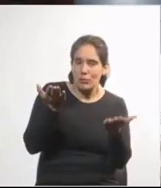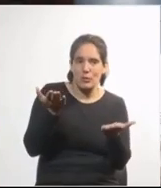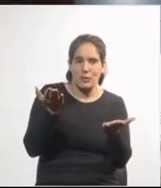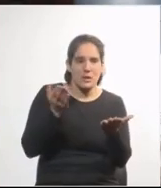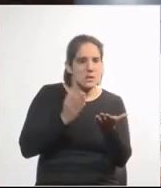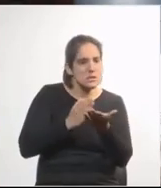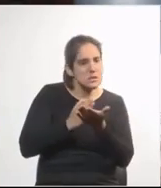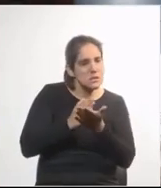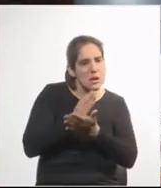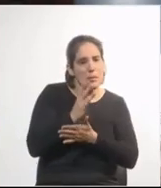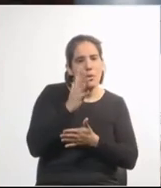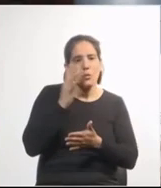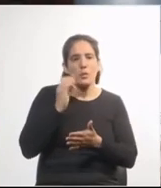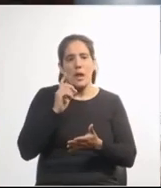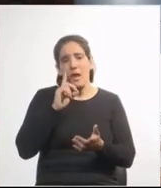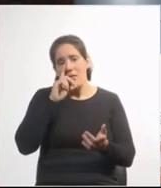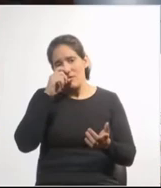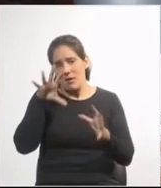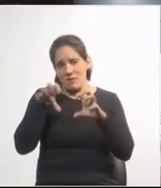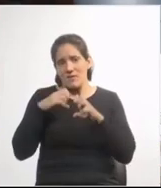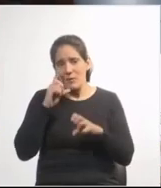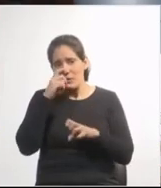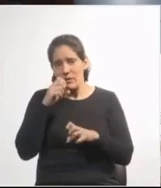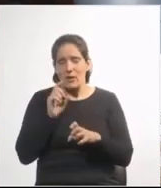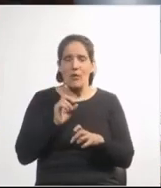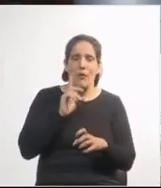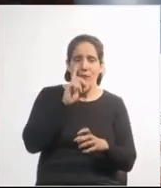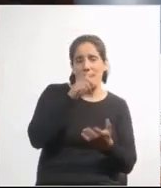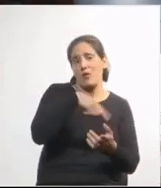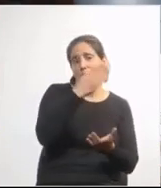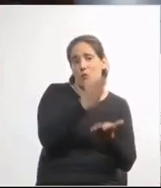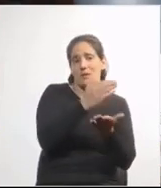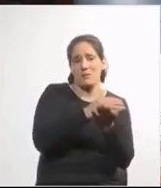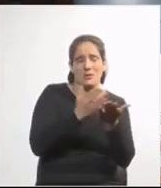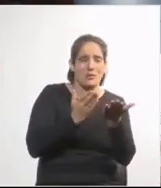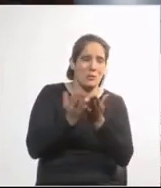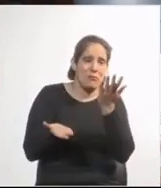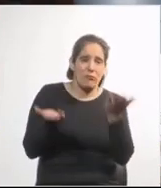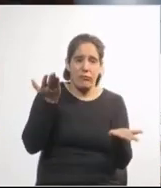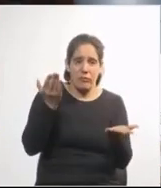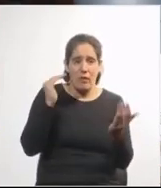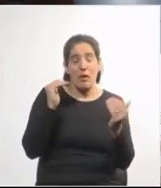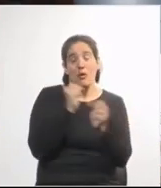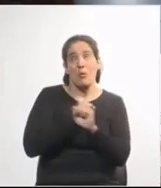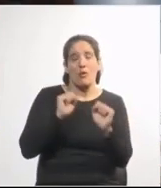existen entre quienes vivimos en la capital y los que viven en otras localidades.